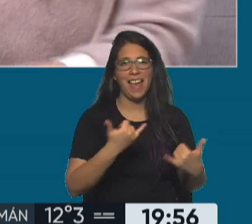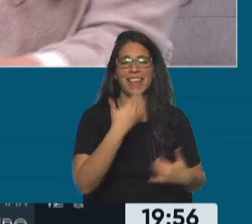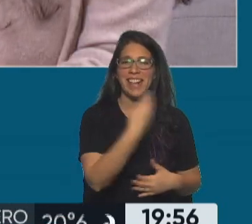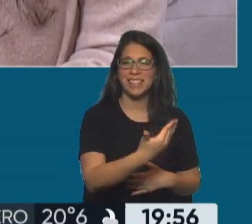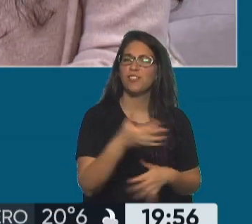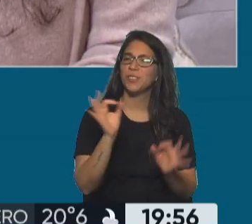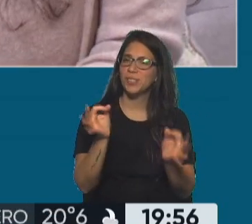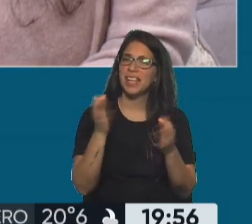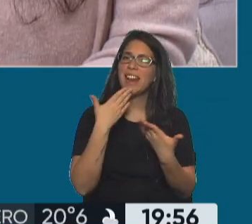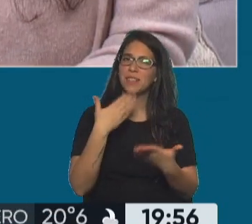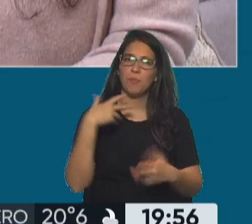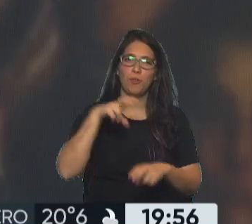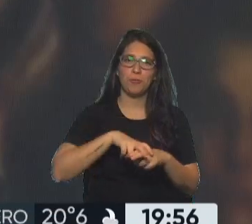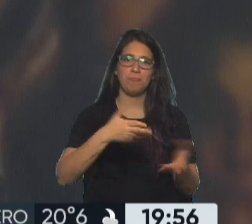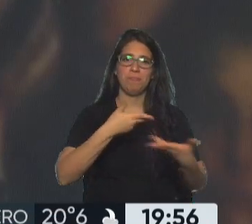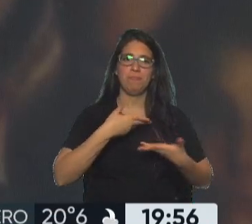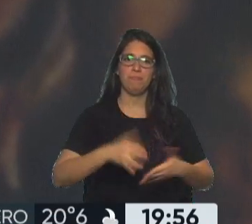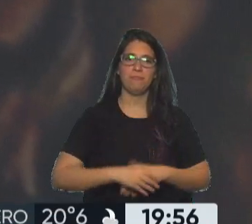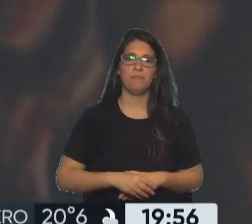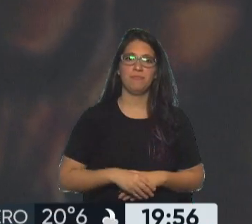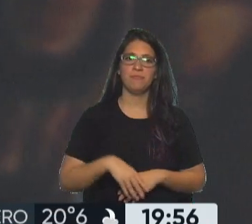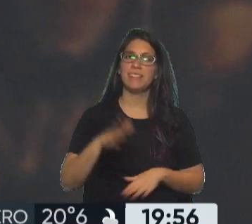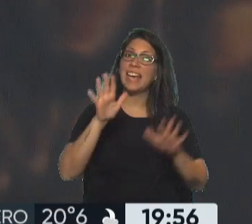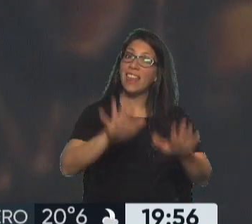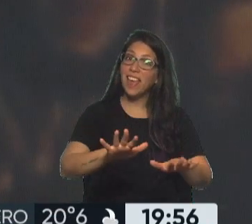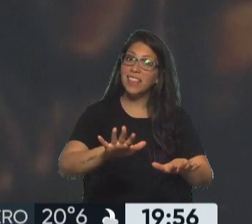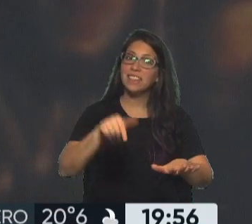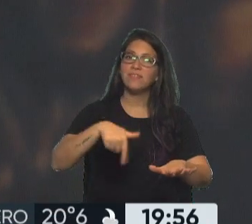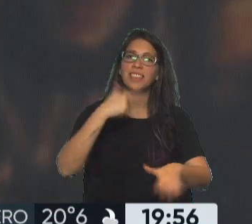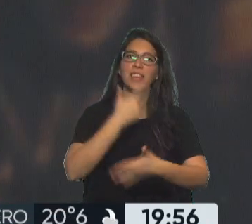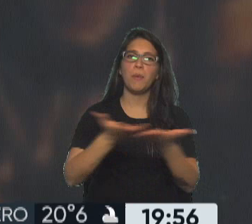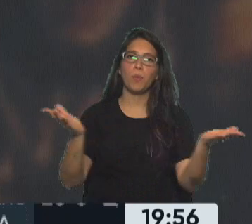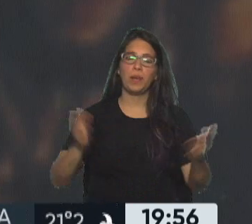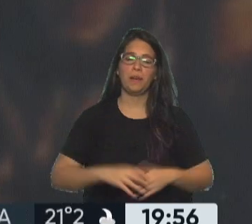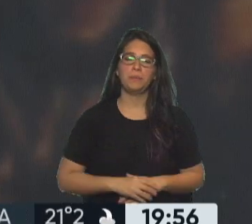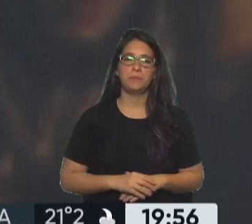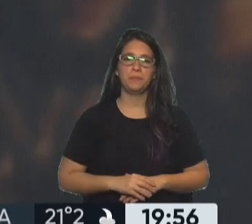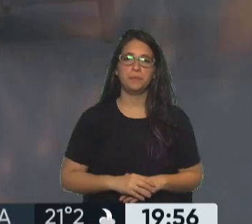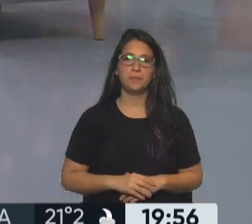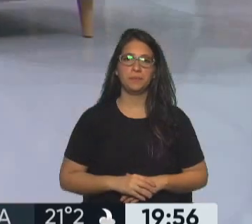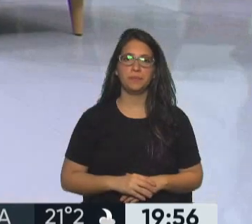Ya lo por el sé. espacio, gracias. No te vayas, estás en la televisión pública.